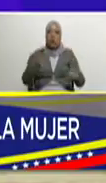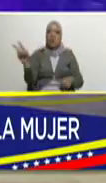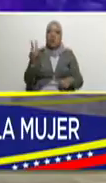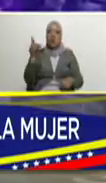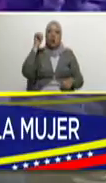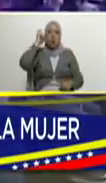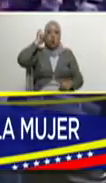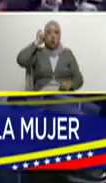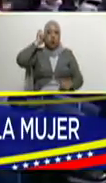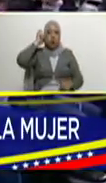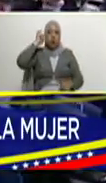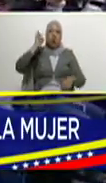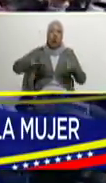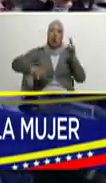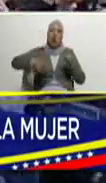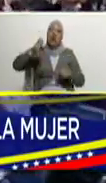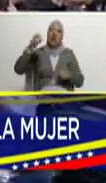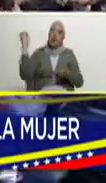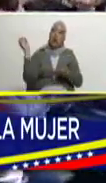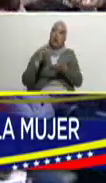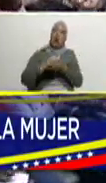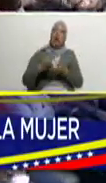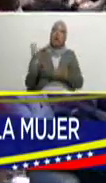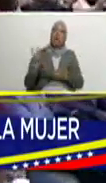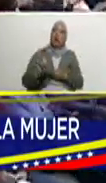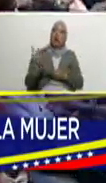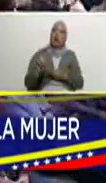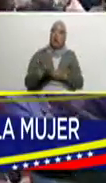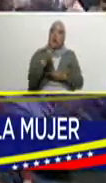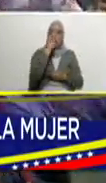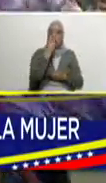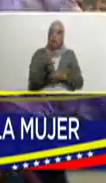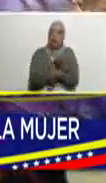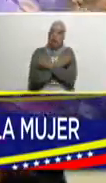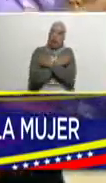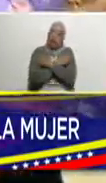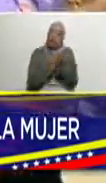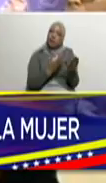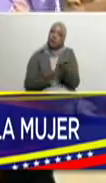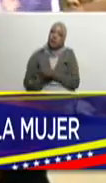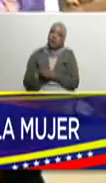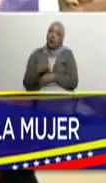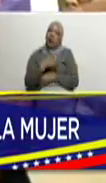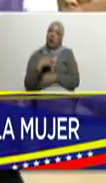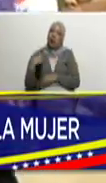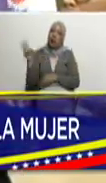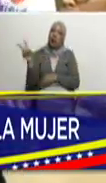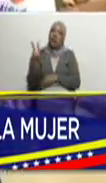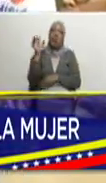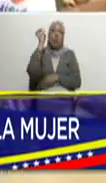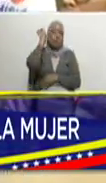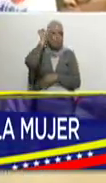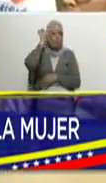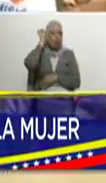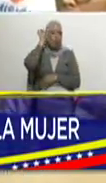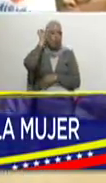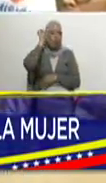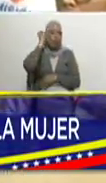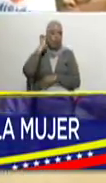Venezuela Mujer. Algún día volverán y les daremos el abrazo que le tenemos que dar, queridas mujeres.